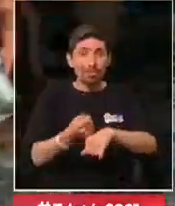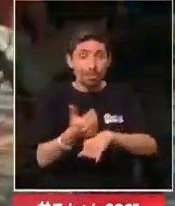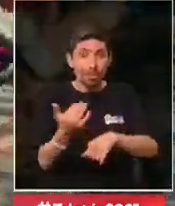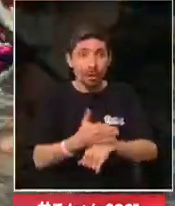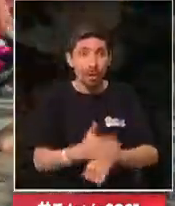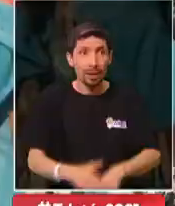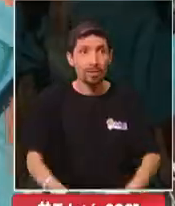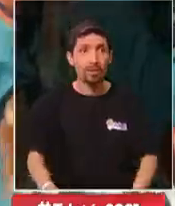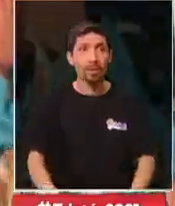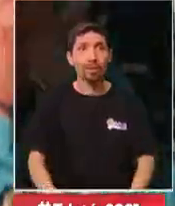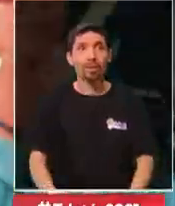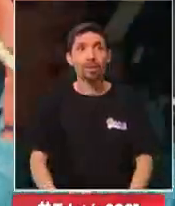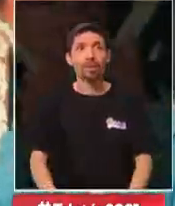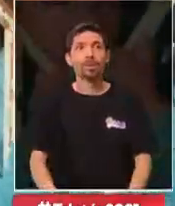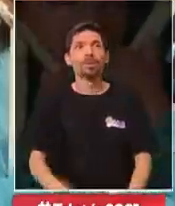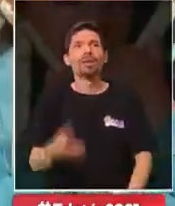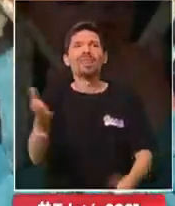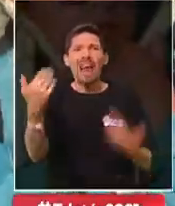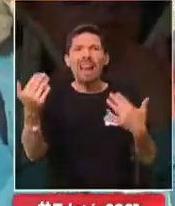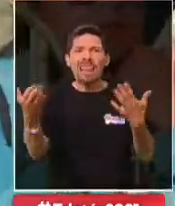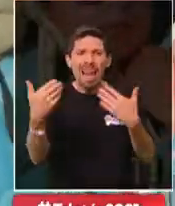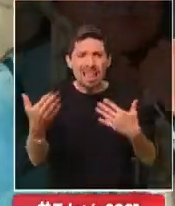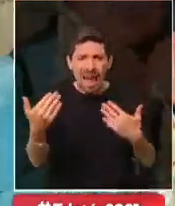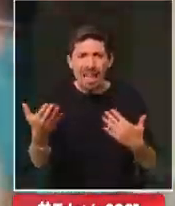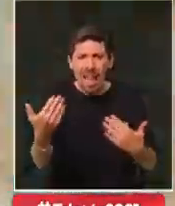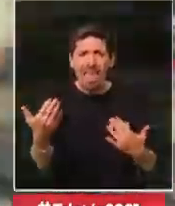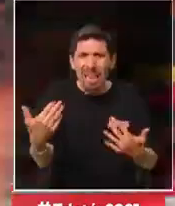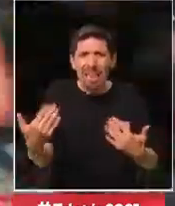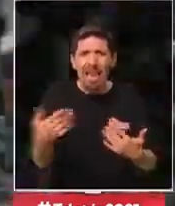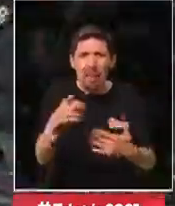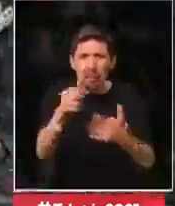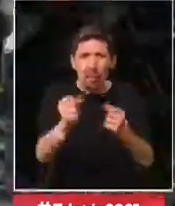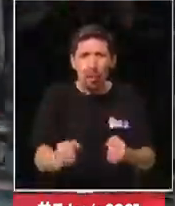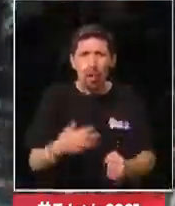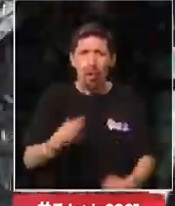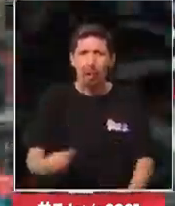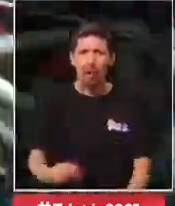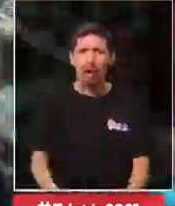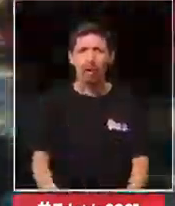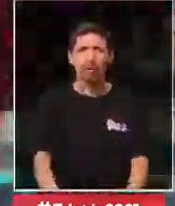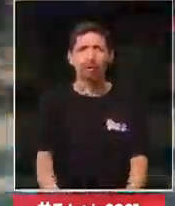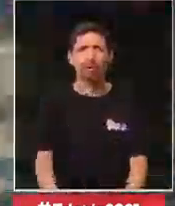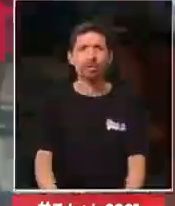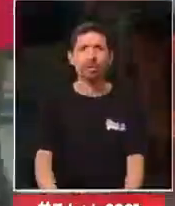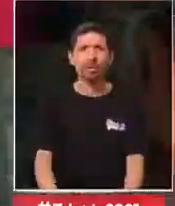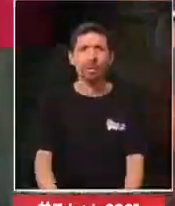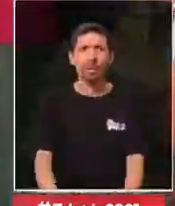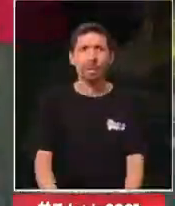Dale, duro, tienes, dale, tú puedes, hija.